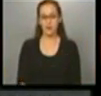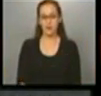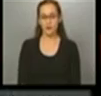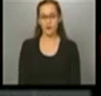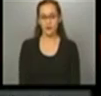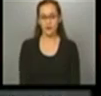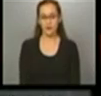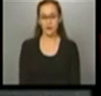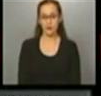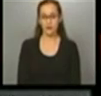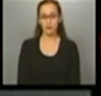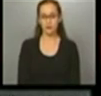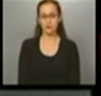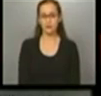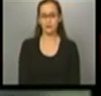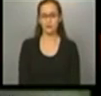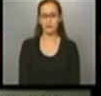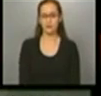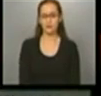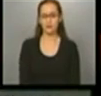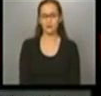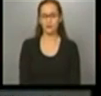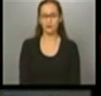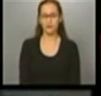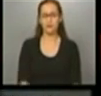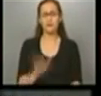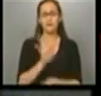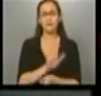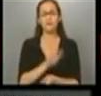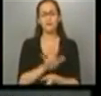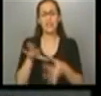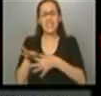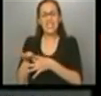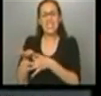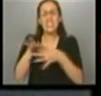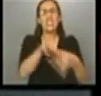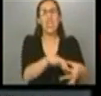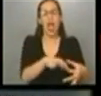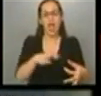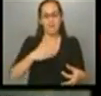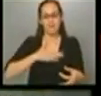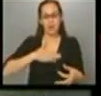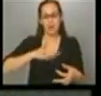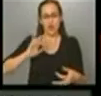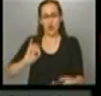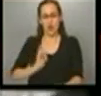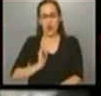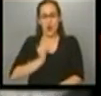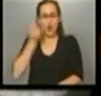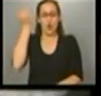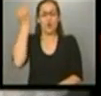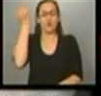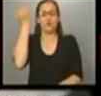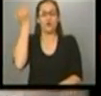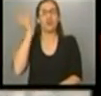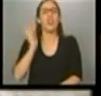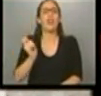El gran referente en mi vida es el gran orgullo en mi vida,